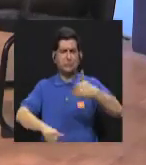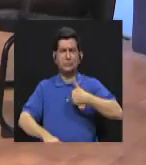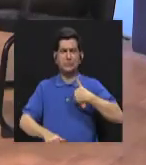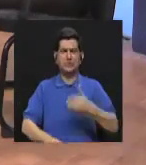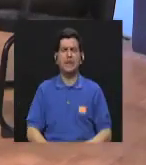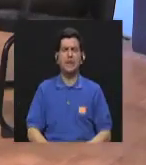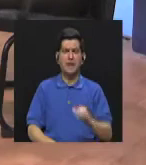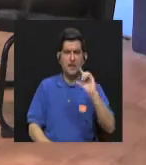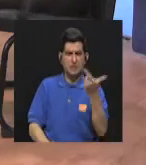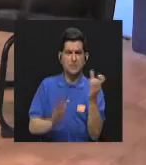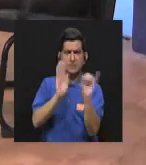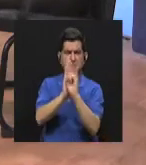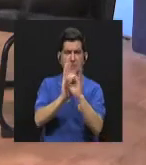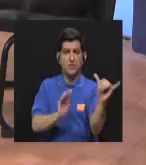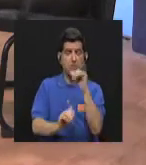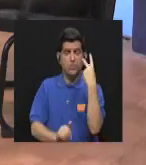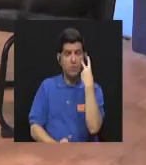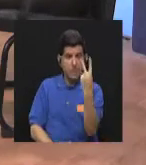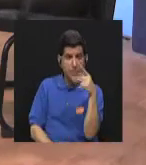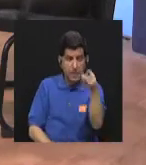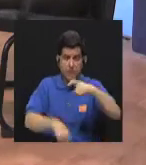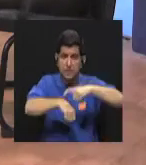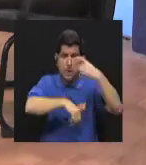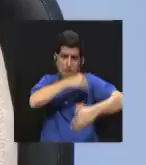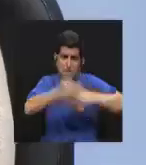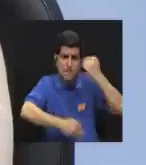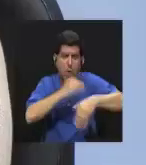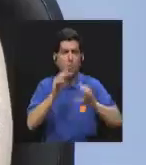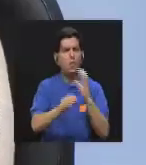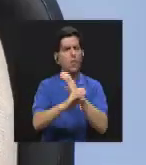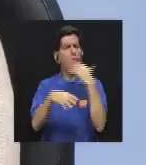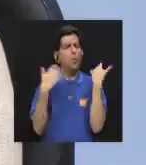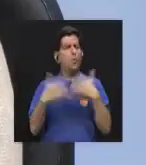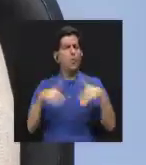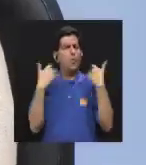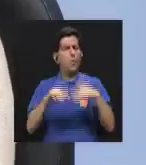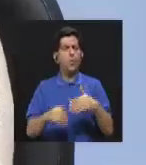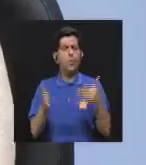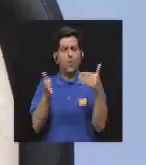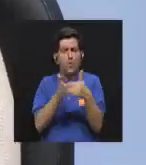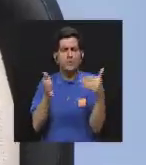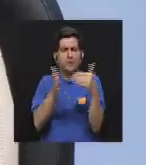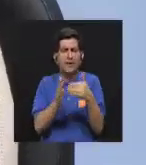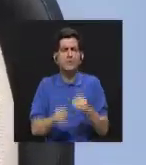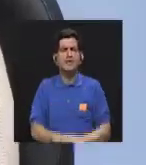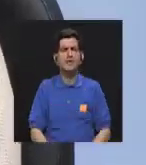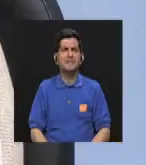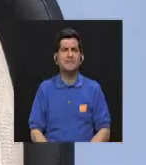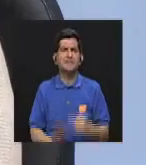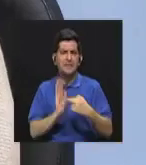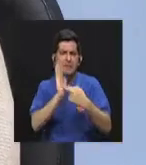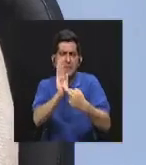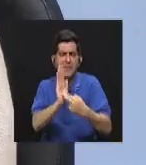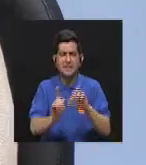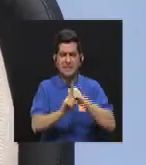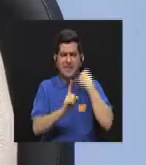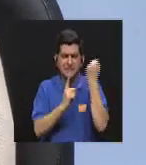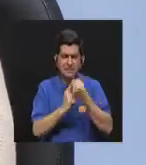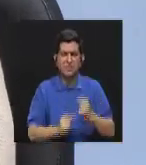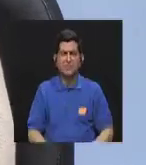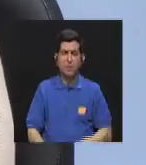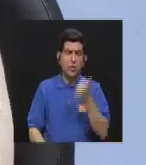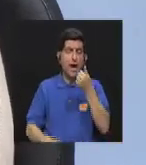documento de identidad, sino que también vemos el proceso tan cuidadoso de recrear situaciones, de grabar el audio en